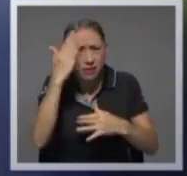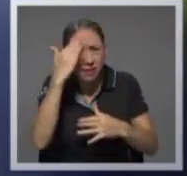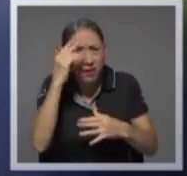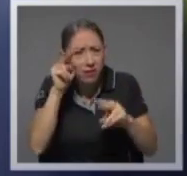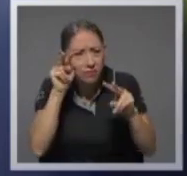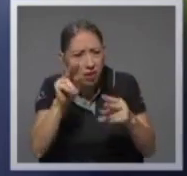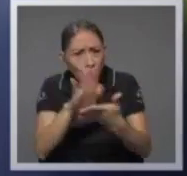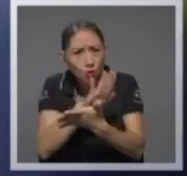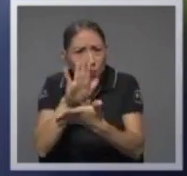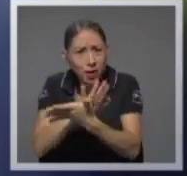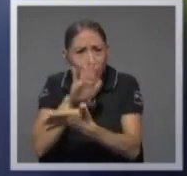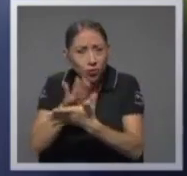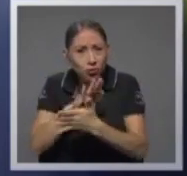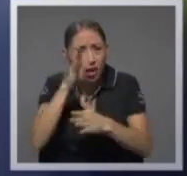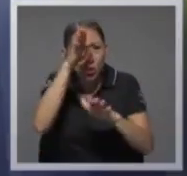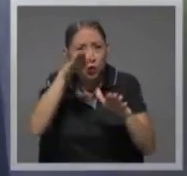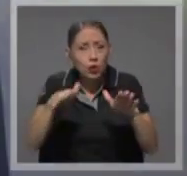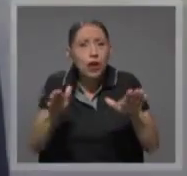estudios de la Contraloría.